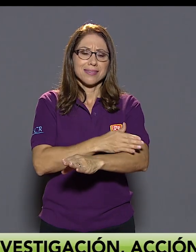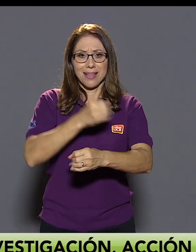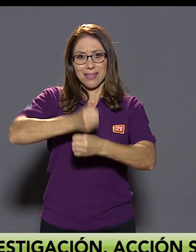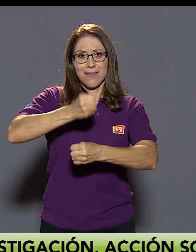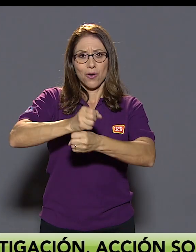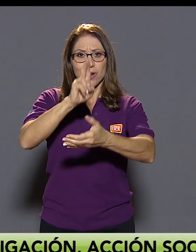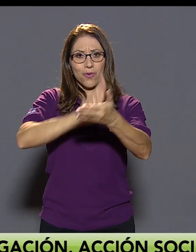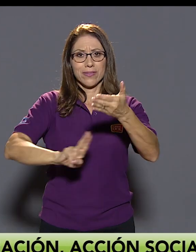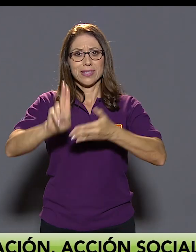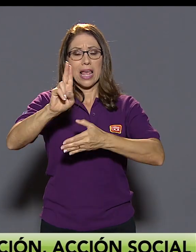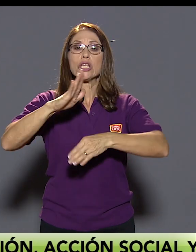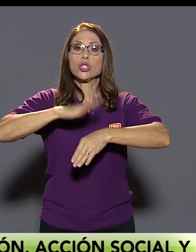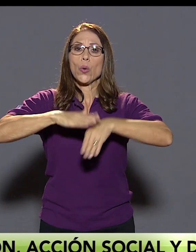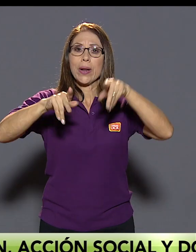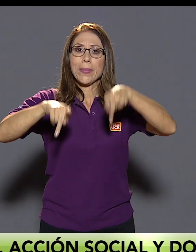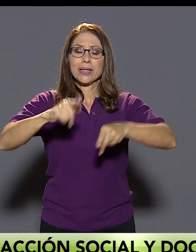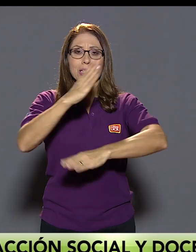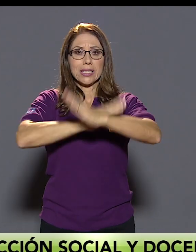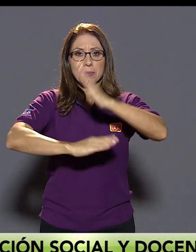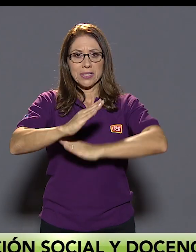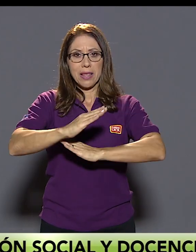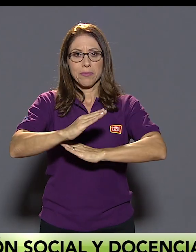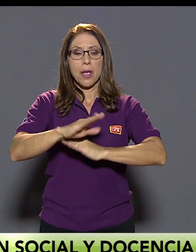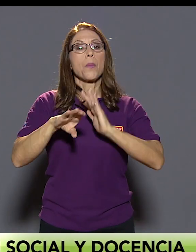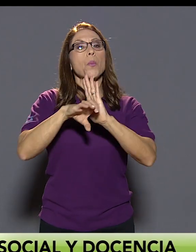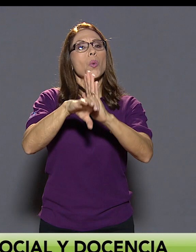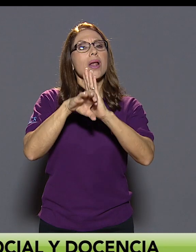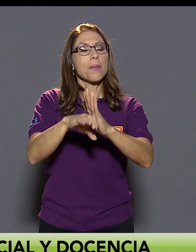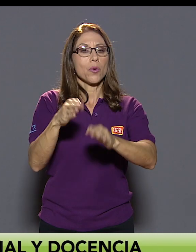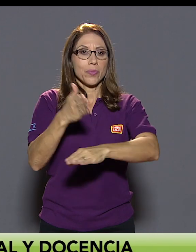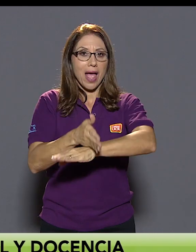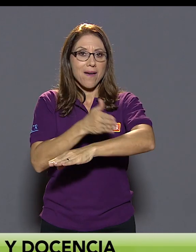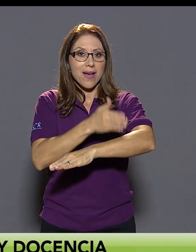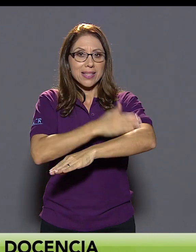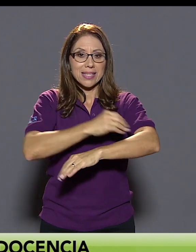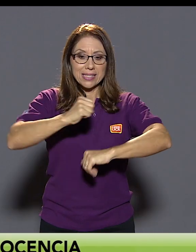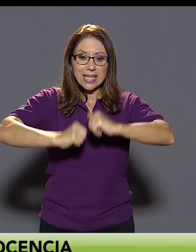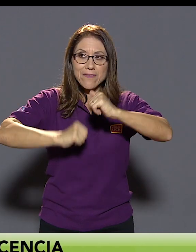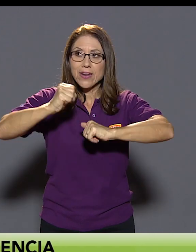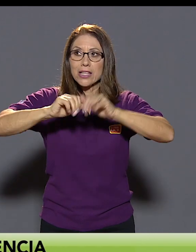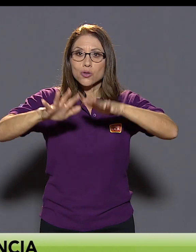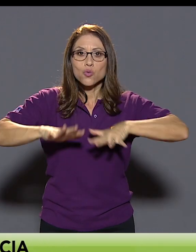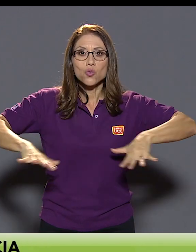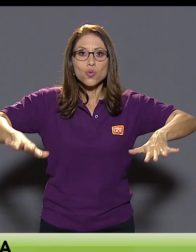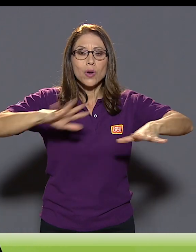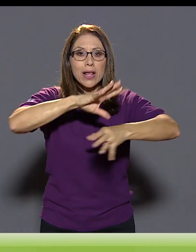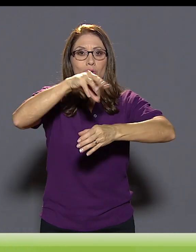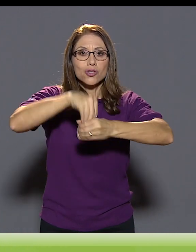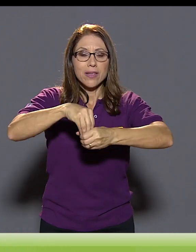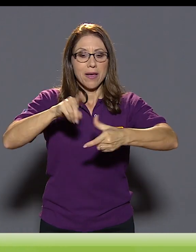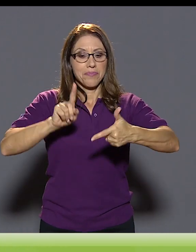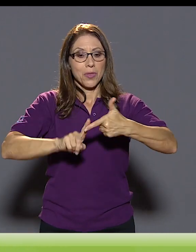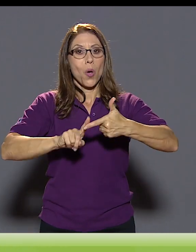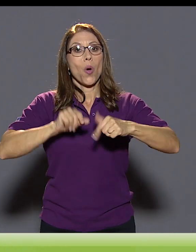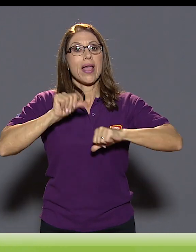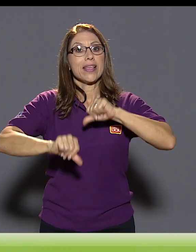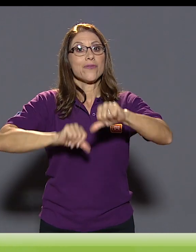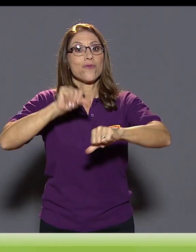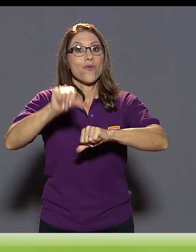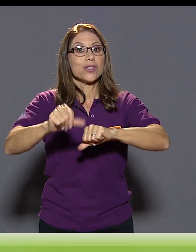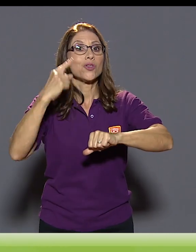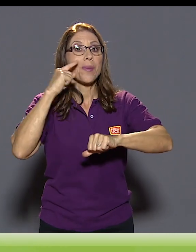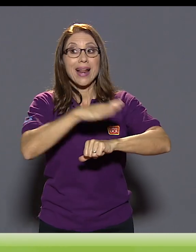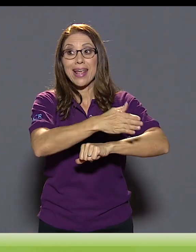a la población con discapacidad. Entre ellos se pueden mencionar los avances en infraestructura inclusiva o los esfuerzos por concientizar a